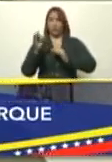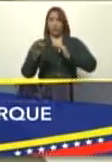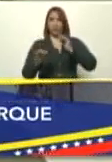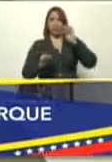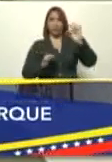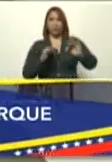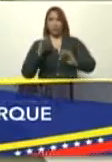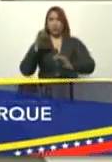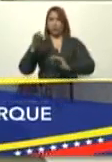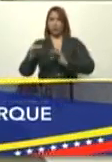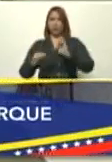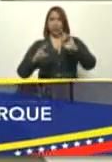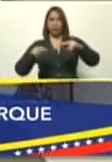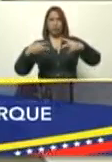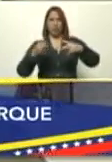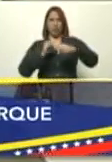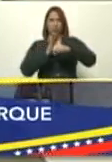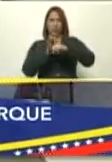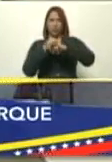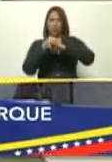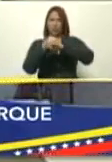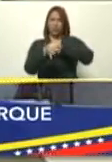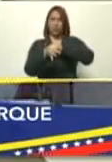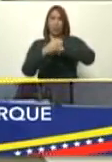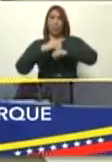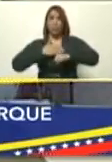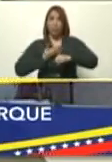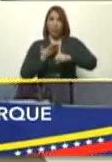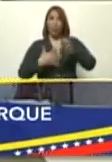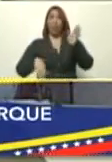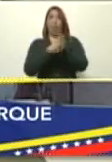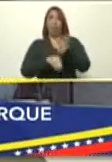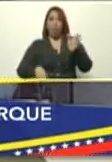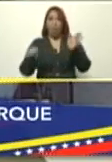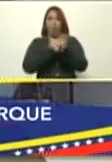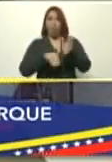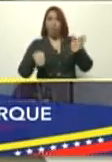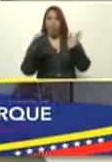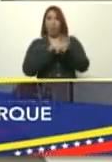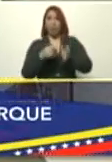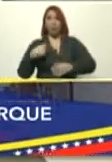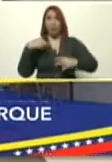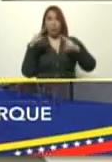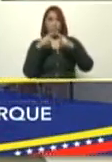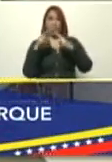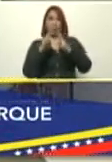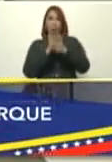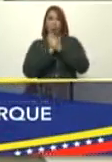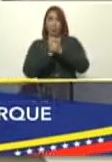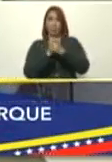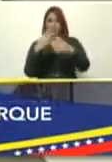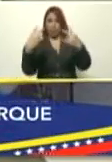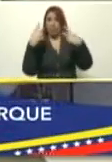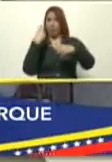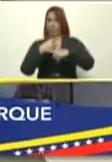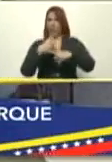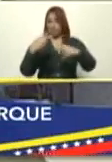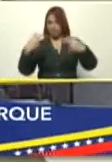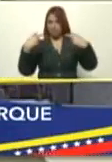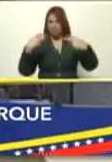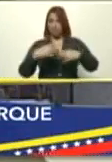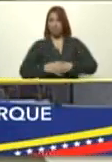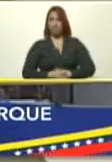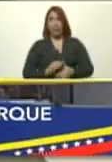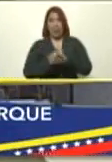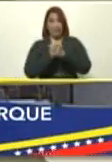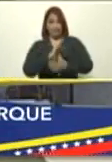variantes, el mismo Omicron te puede dar varias veces. Yo conozco un amigo mío que me debe estar viendo, un